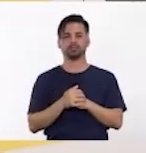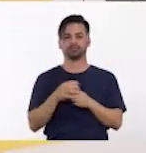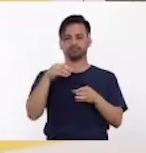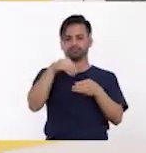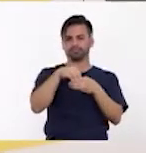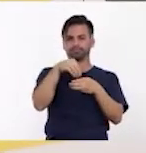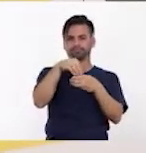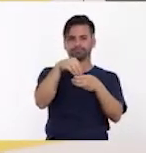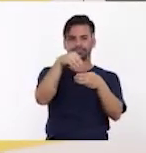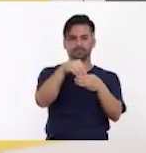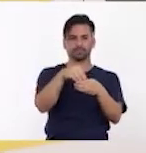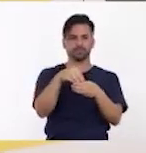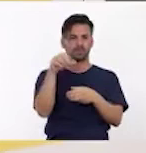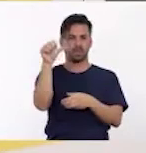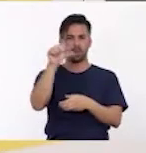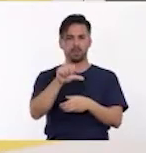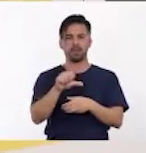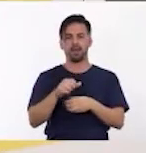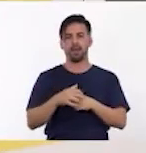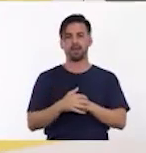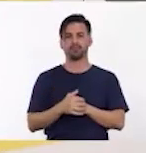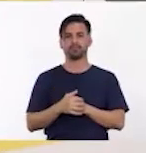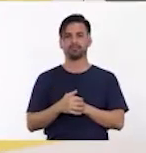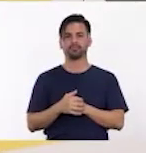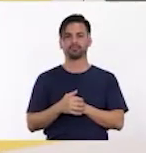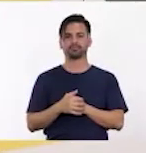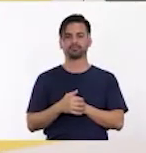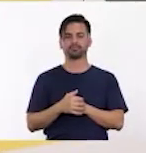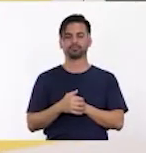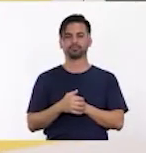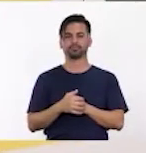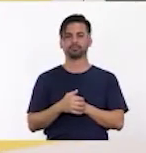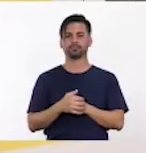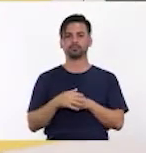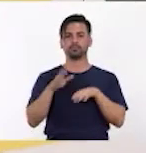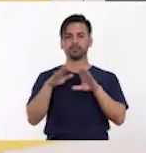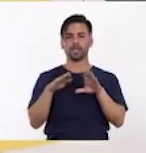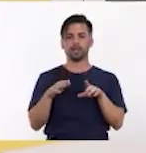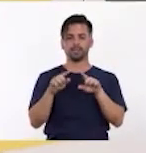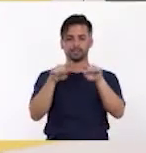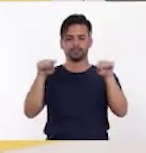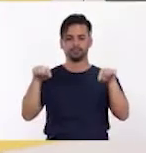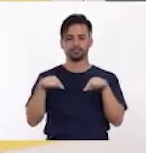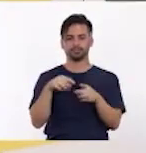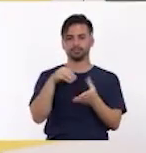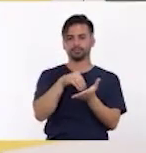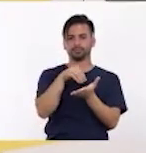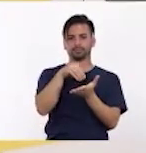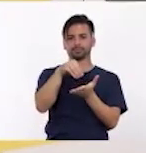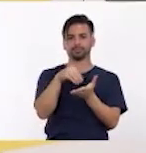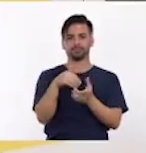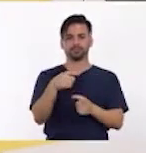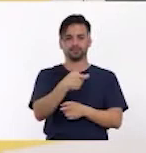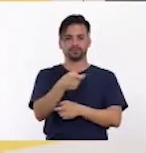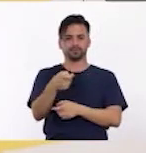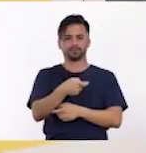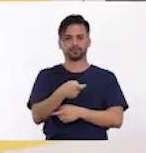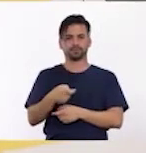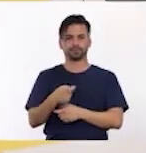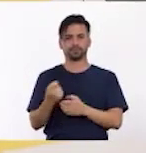fertilizantes, o con múltiples cosas que se vierten, o con las sustancias radiactivas que pueden estarse vertiendo en